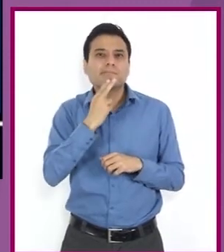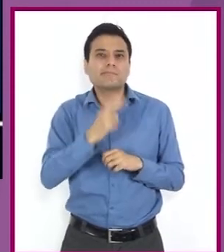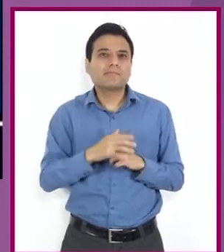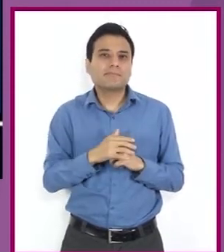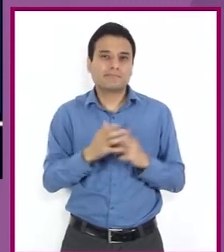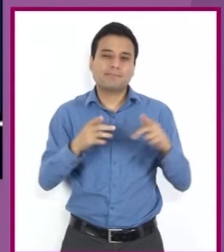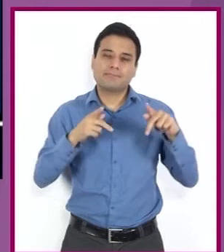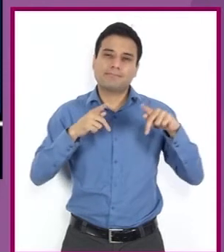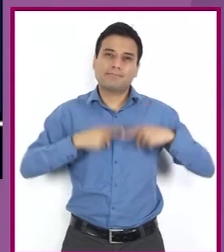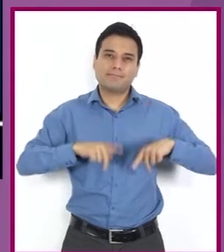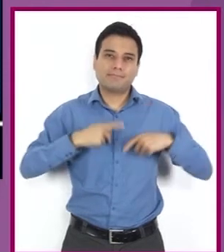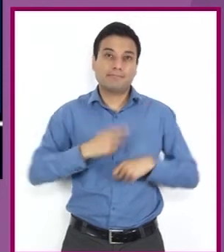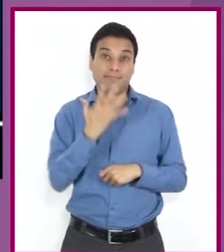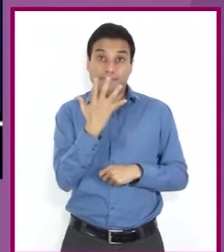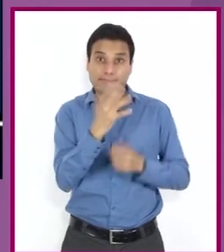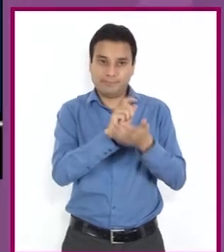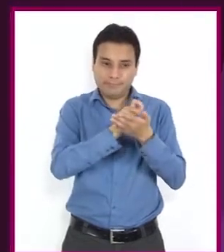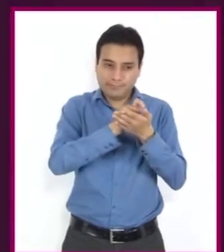manuscritas.